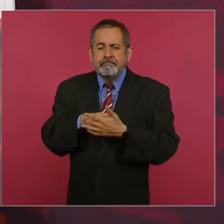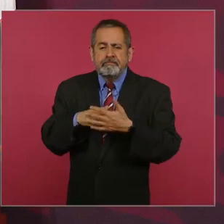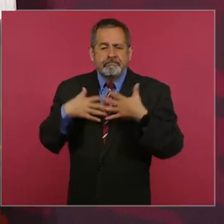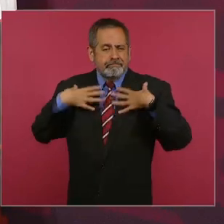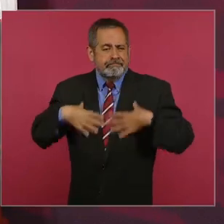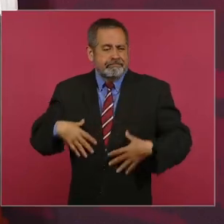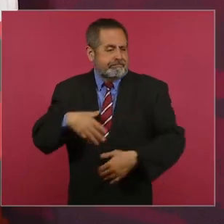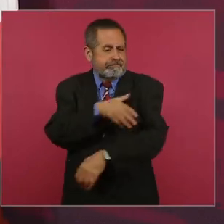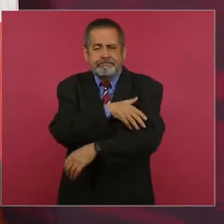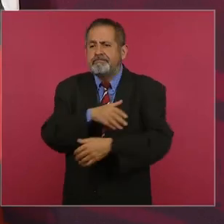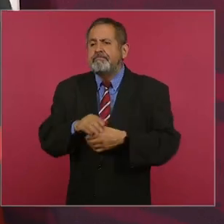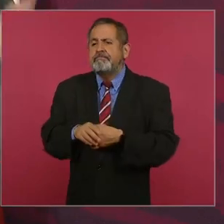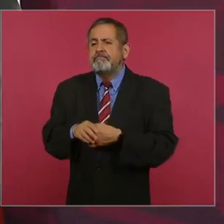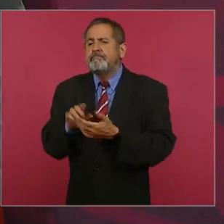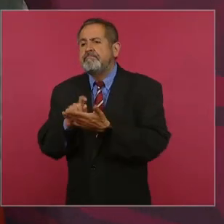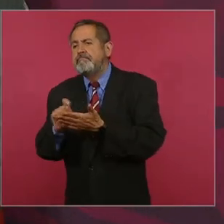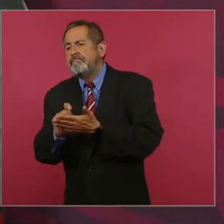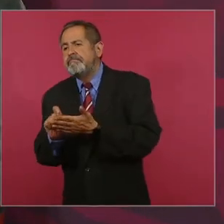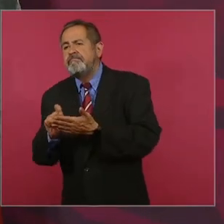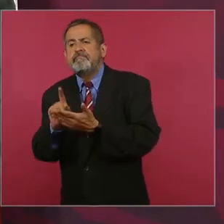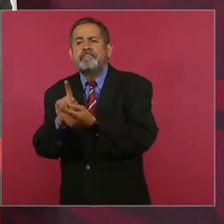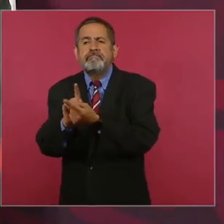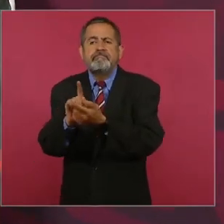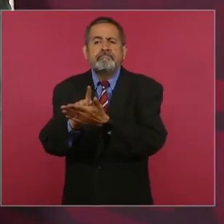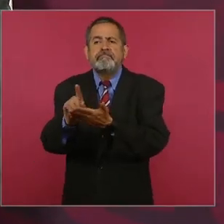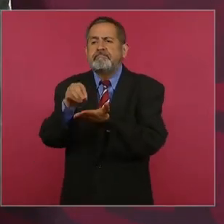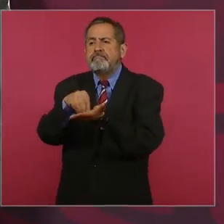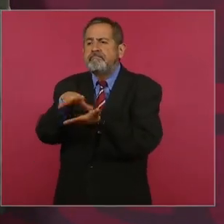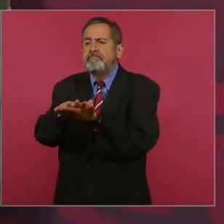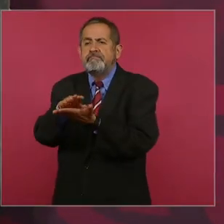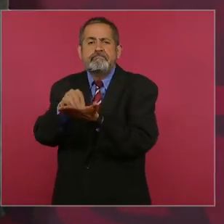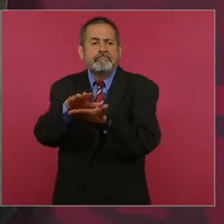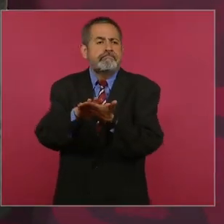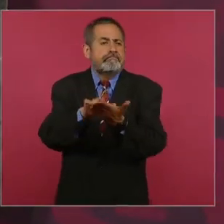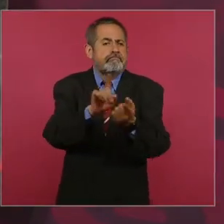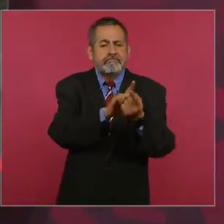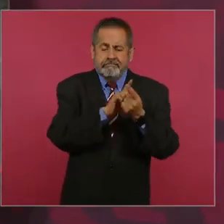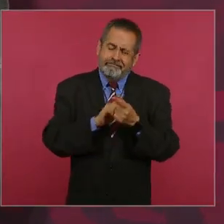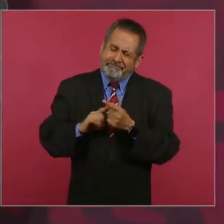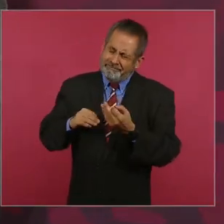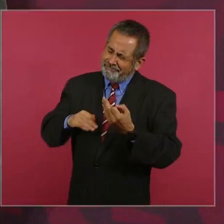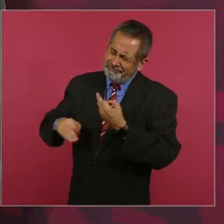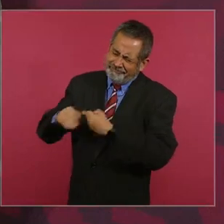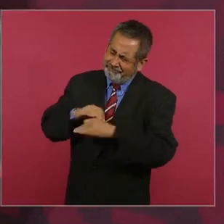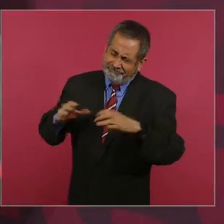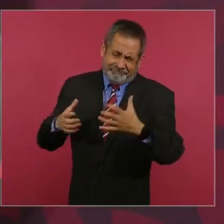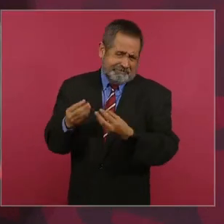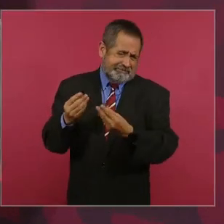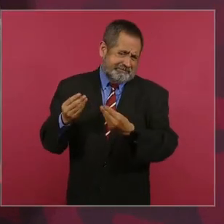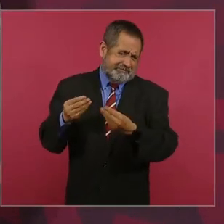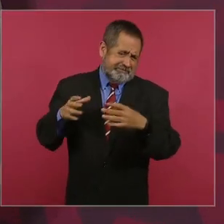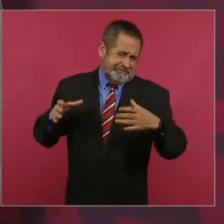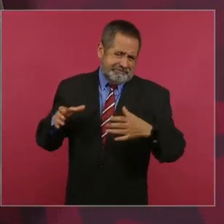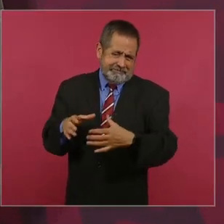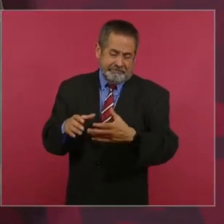es un trabajo de todos y de mucha gente que ya lo mencioné